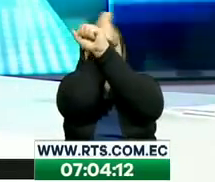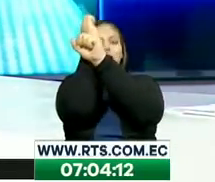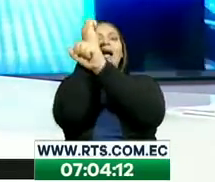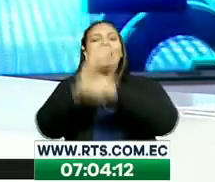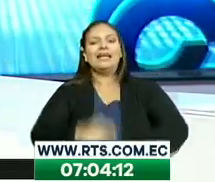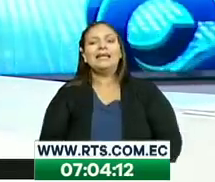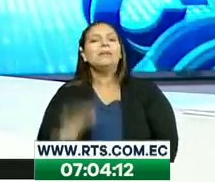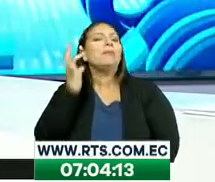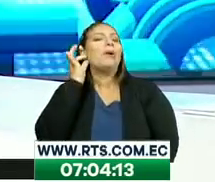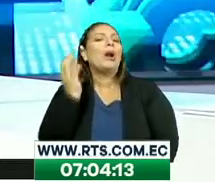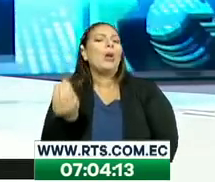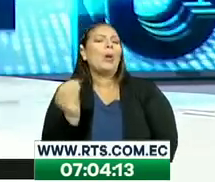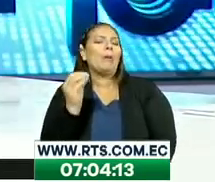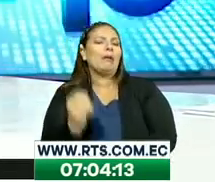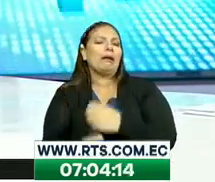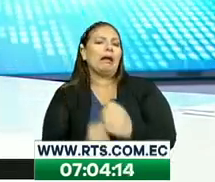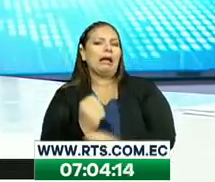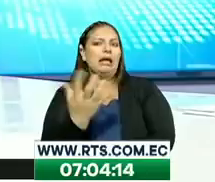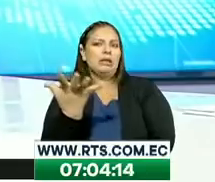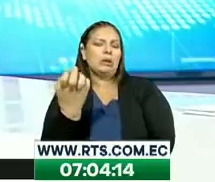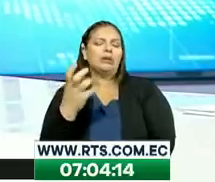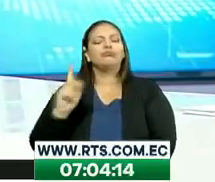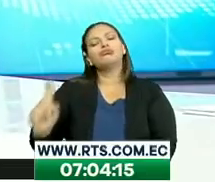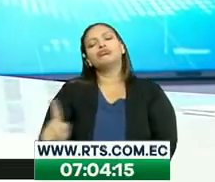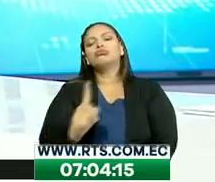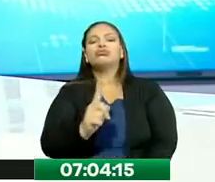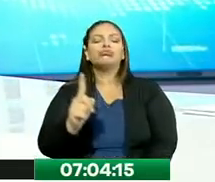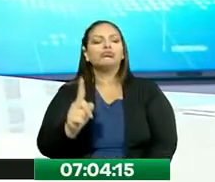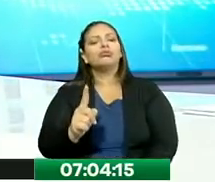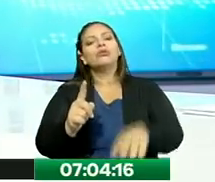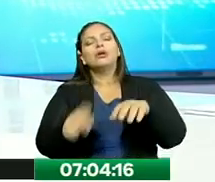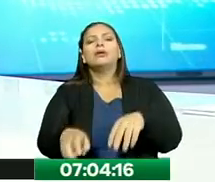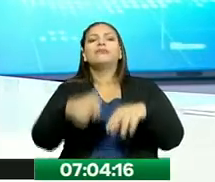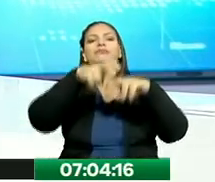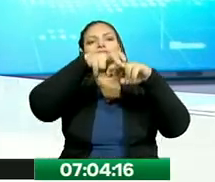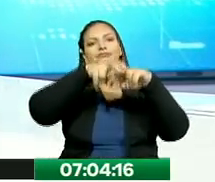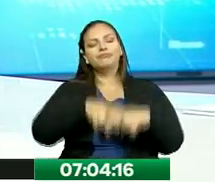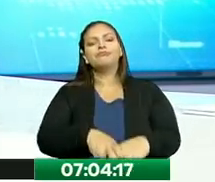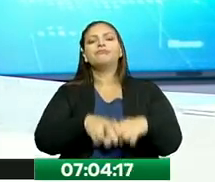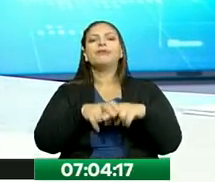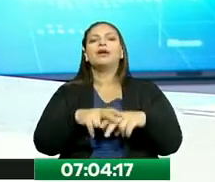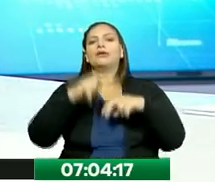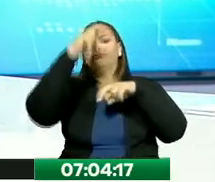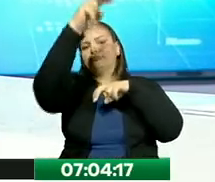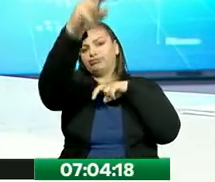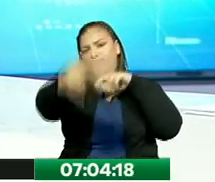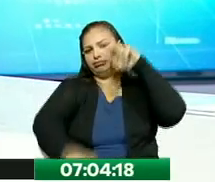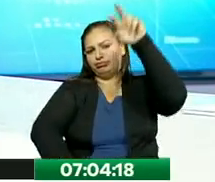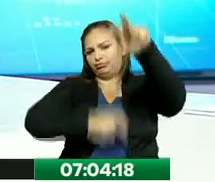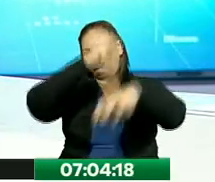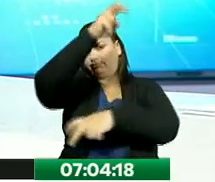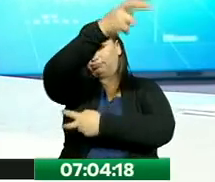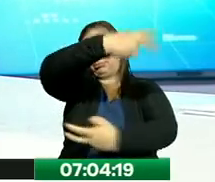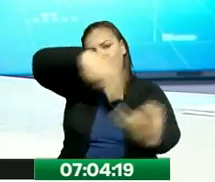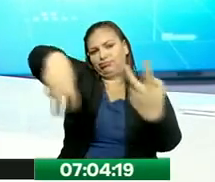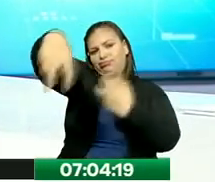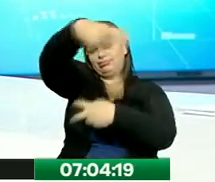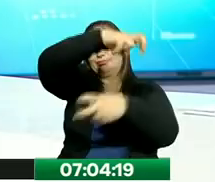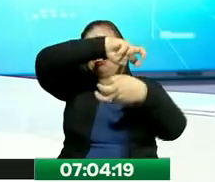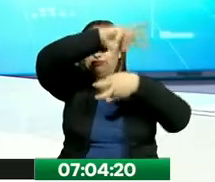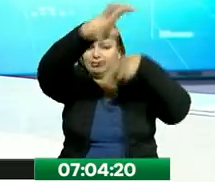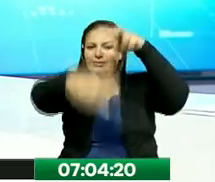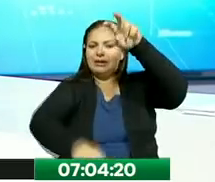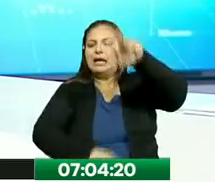en la parroquia El Quinche en Quito. La menor se encuentra internada en cuidados intensivos en un hospital privado mientras las